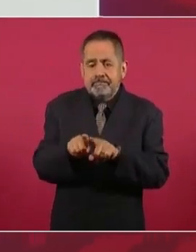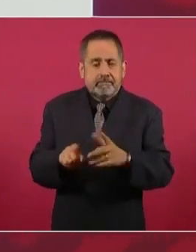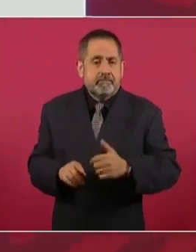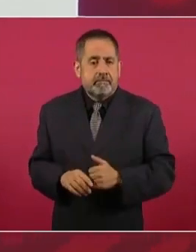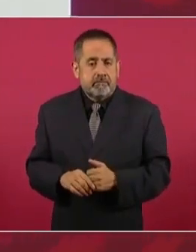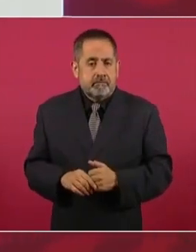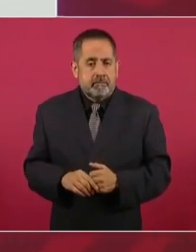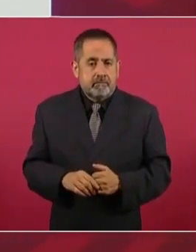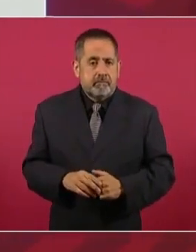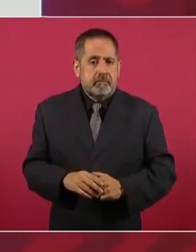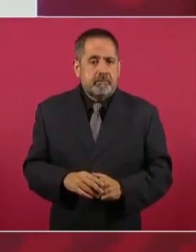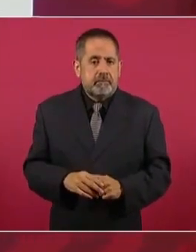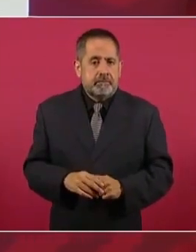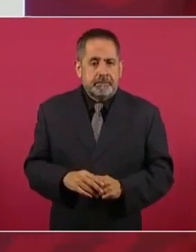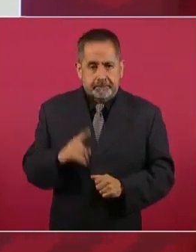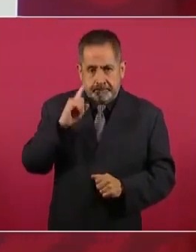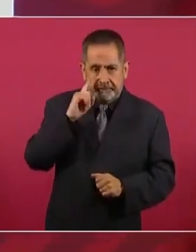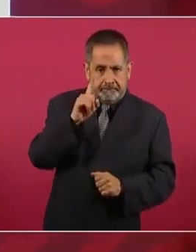Estas son